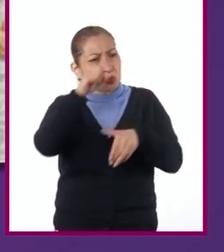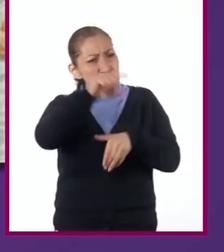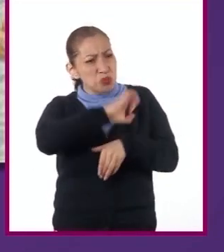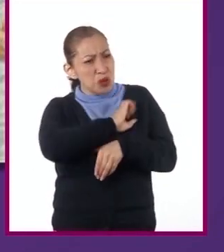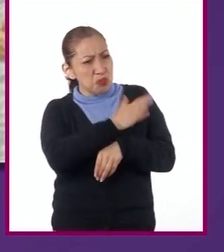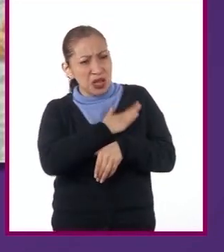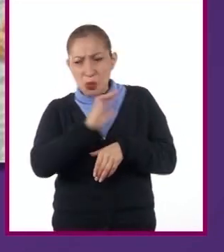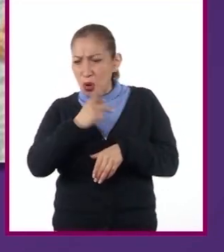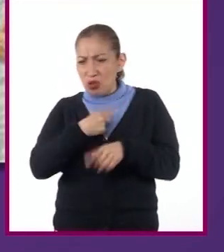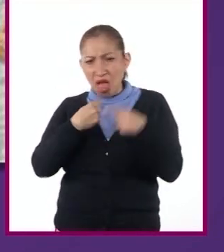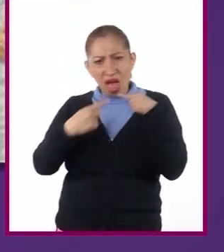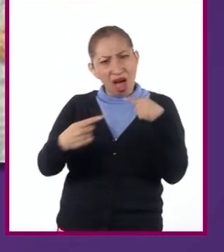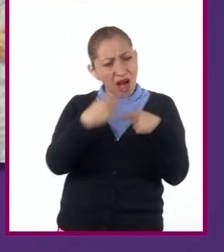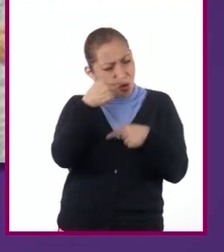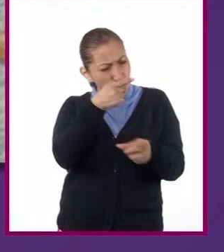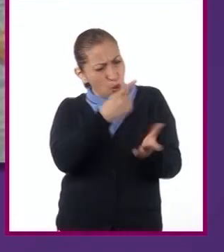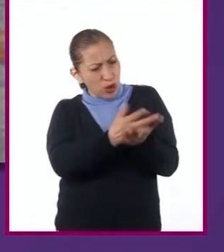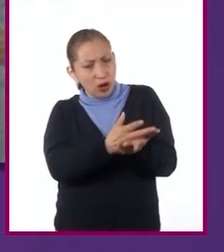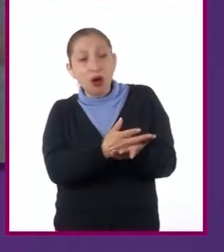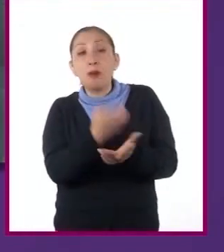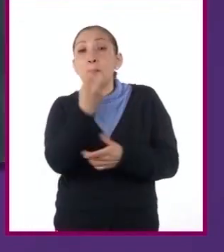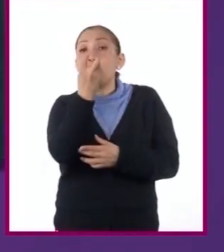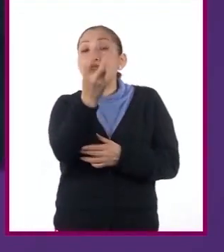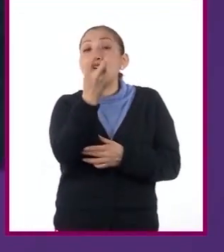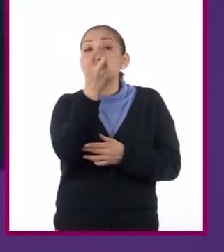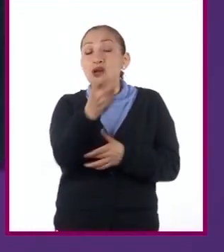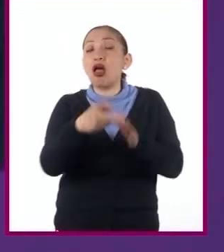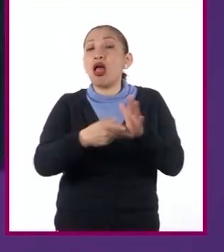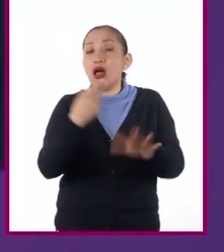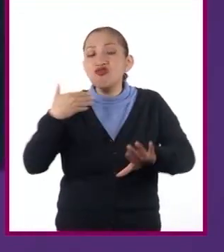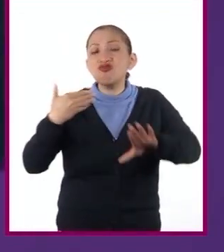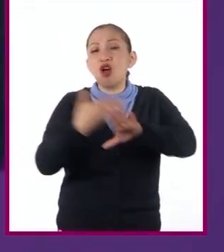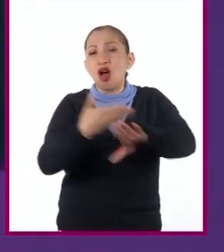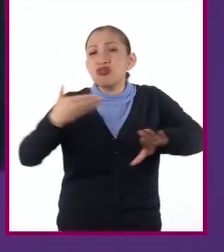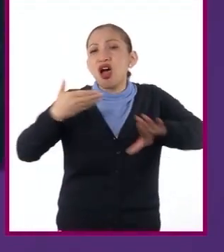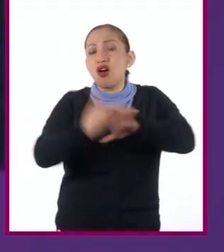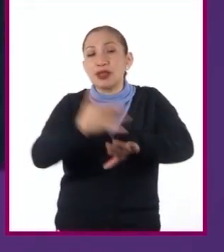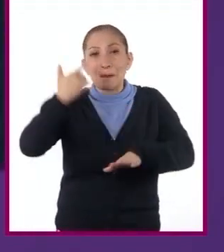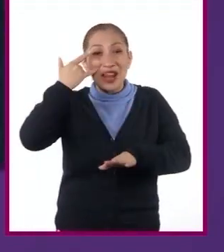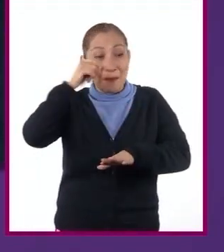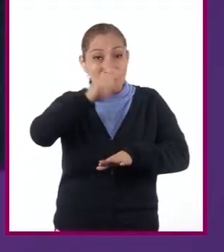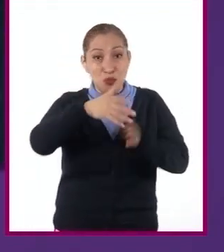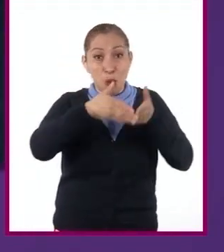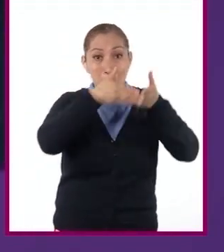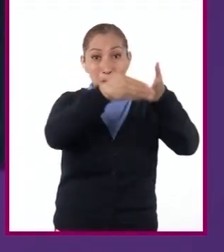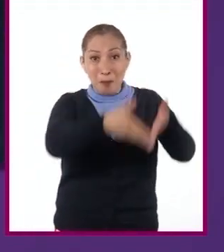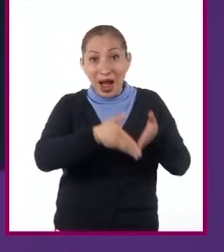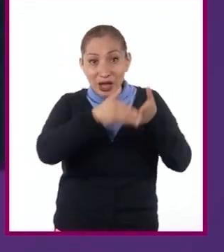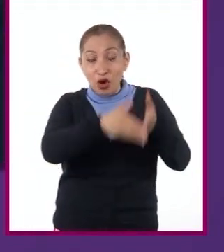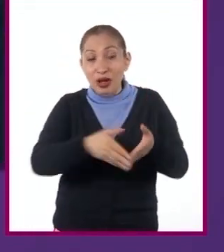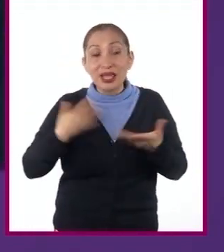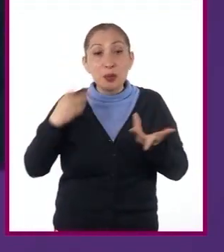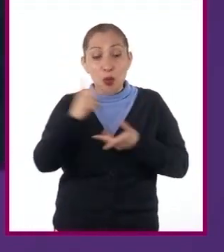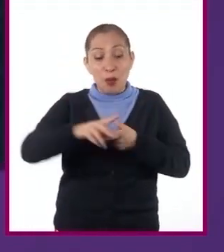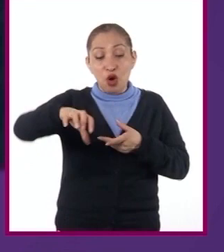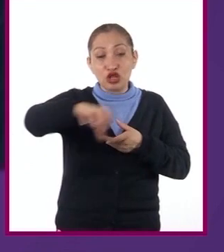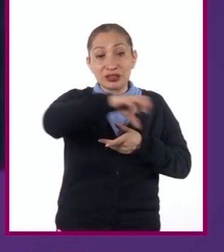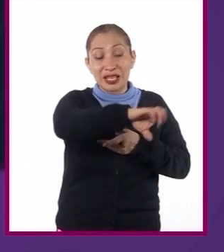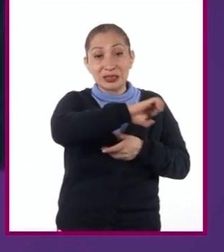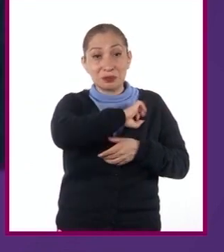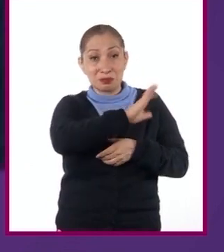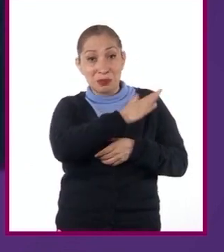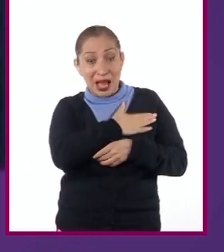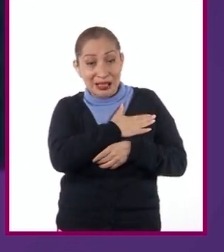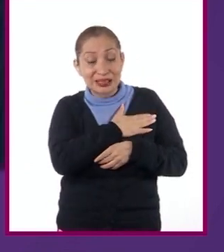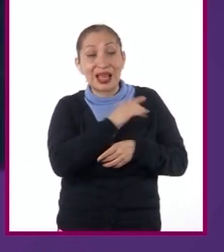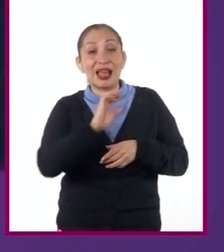España y Portugal. Así, el continuo ataque de los piratas a las embarcaciones y poblaciones españolas en América y en